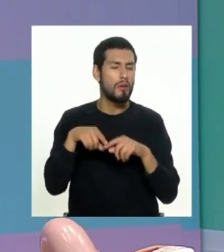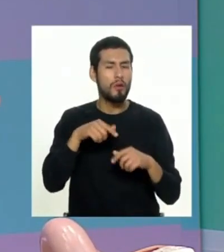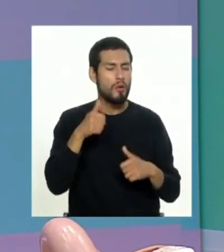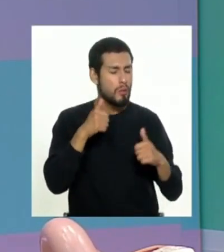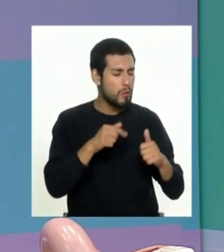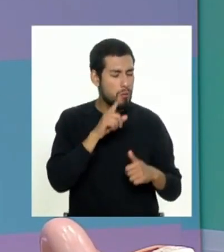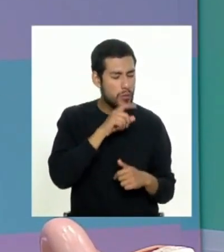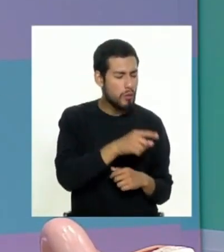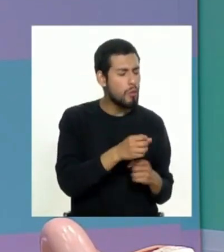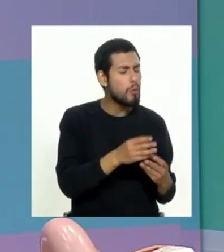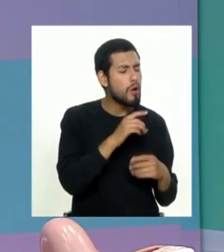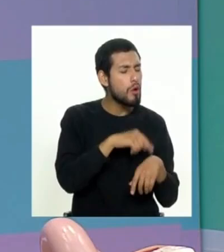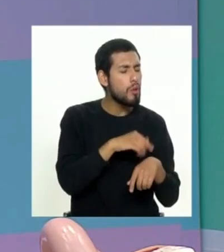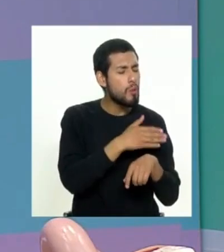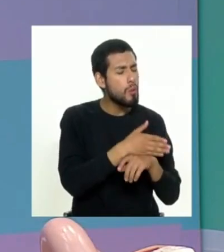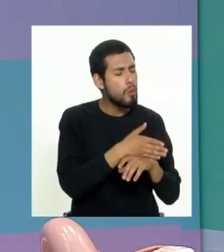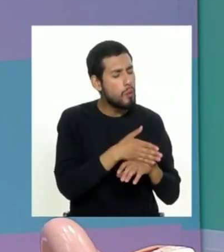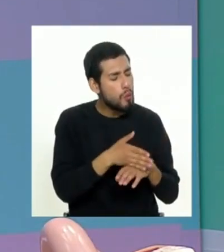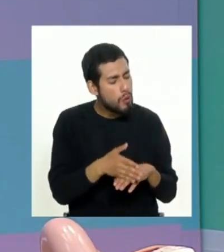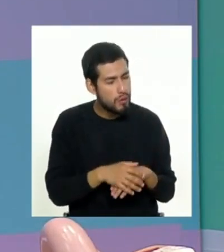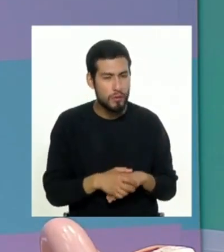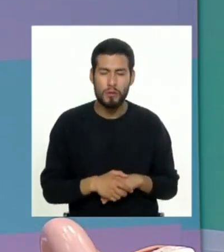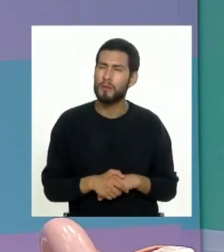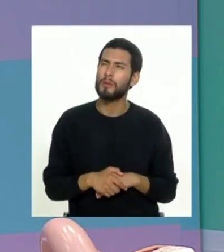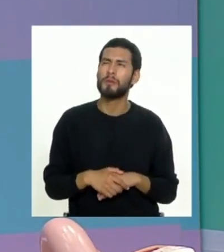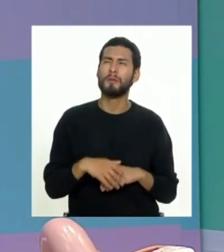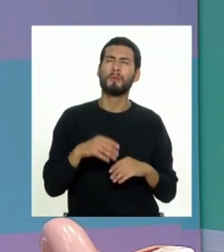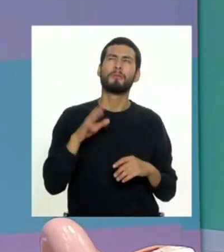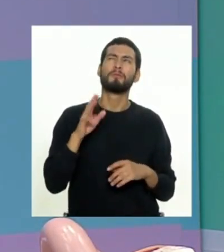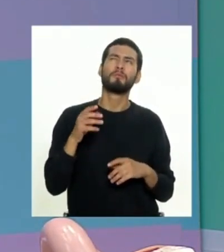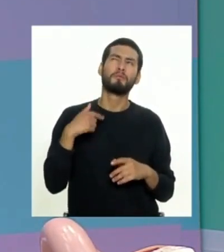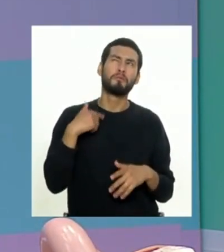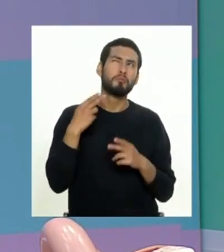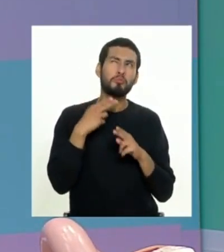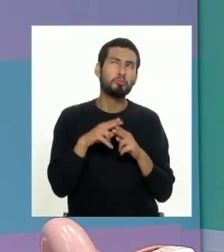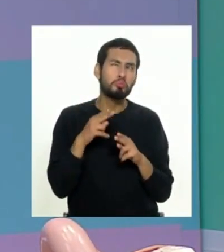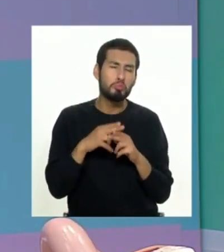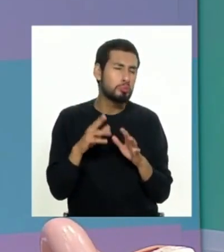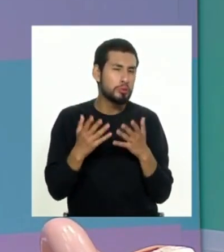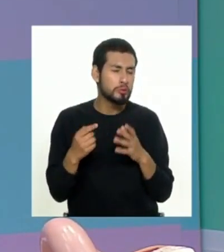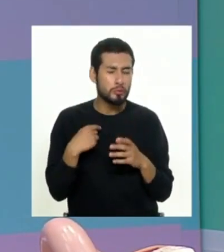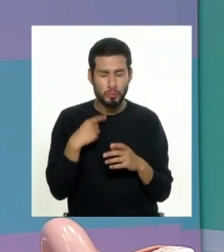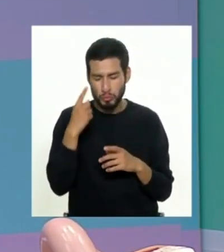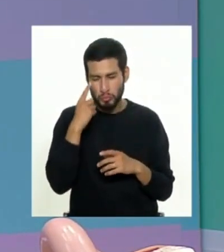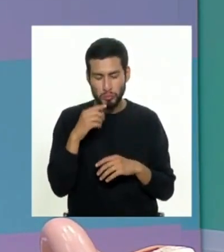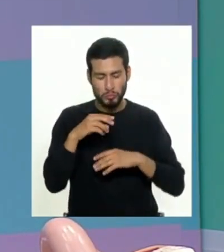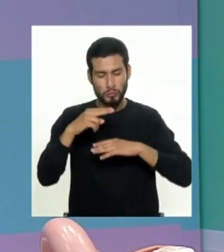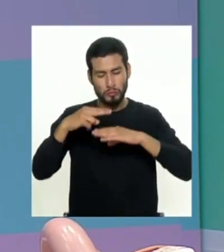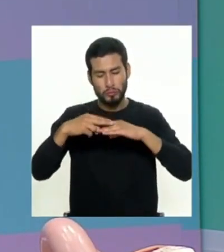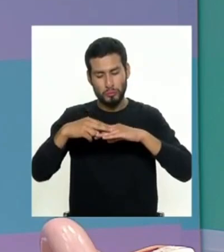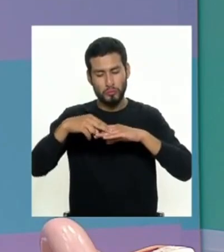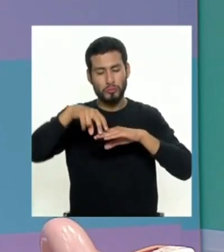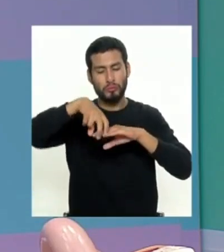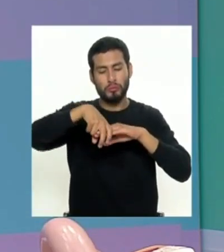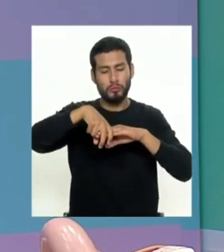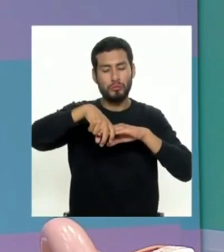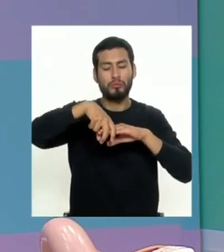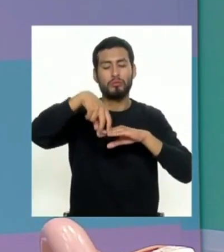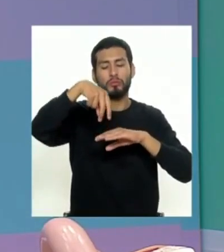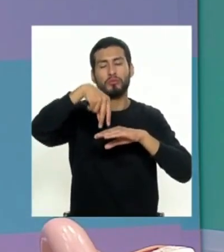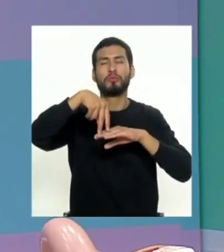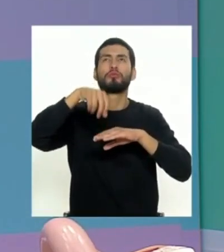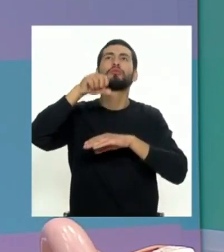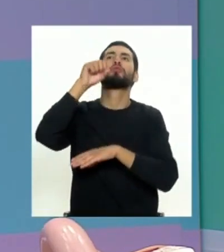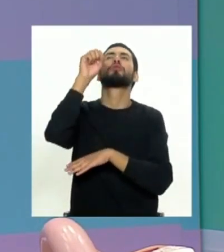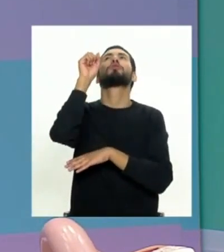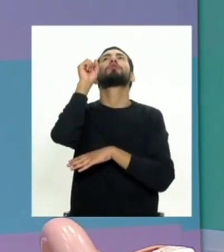cuánto le dura. Me dura, doctora, segundos, solamente cuando me muevo en la cama, cuando me echo, cuando tiro mi cabeza